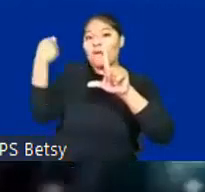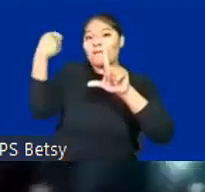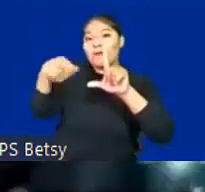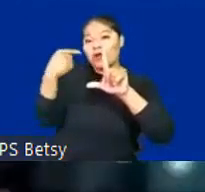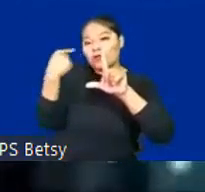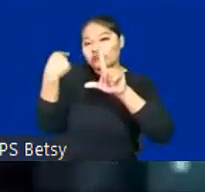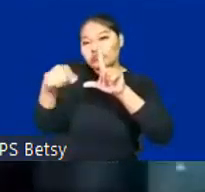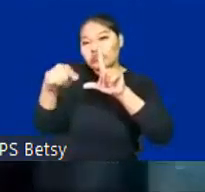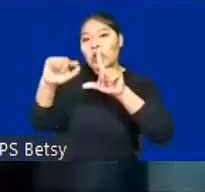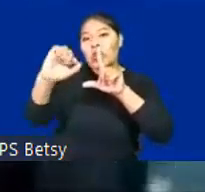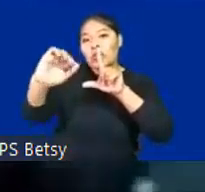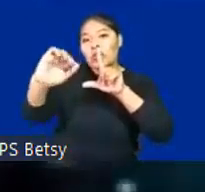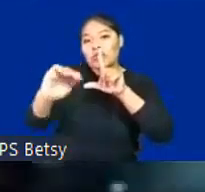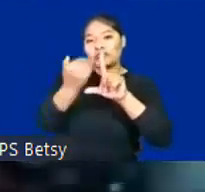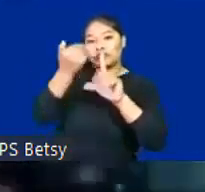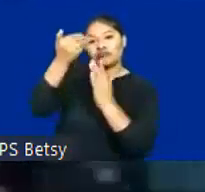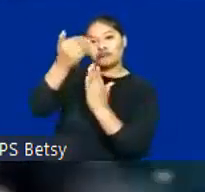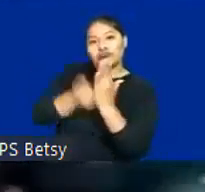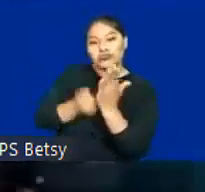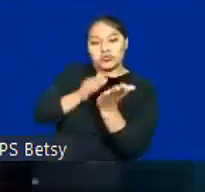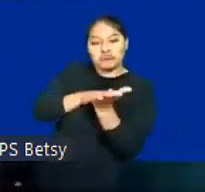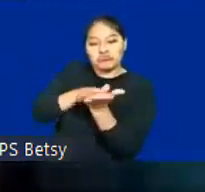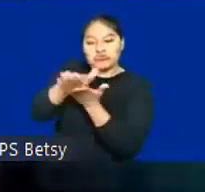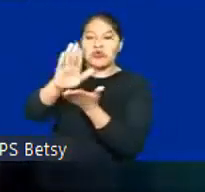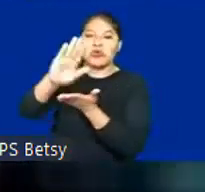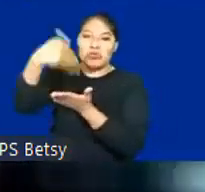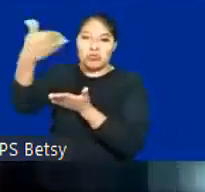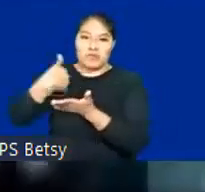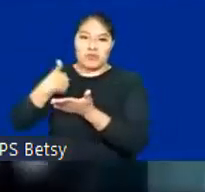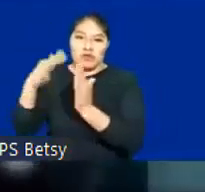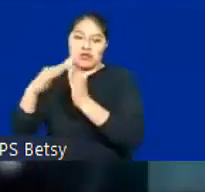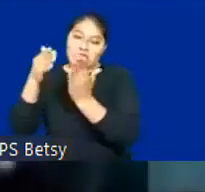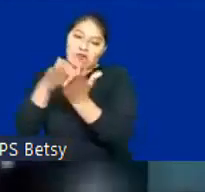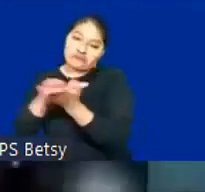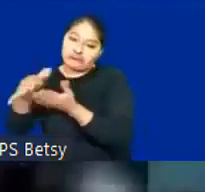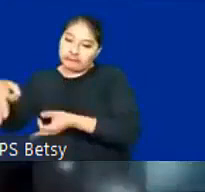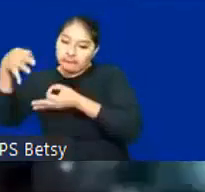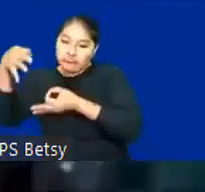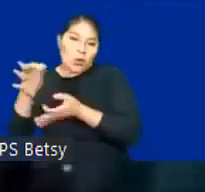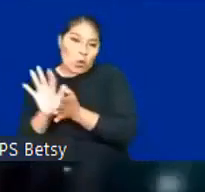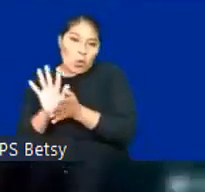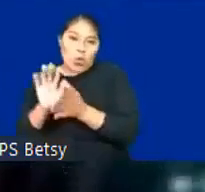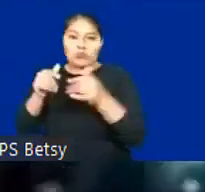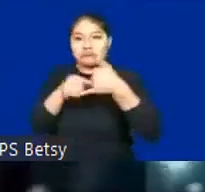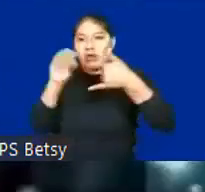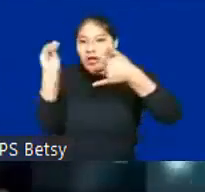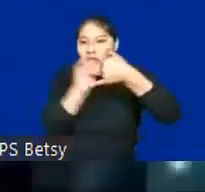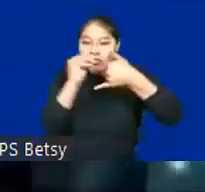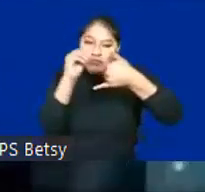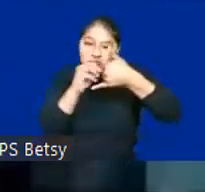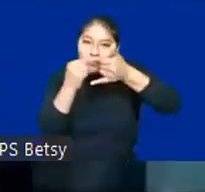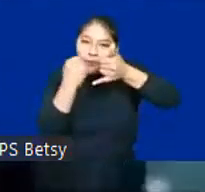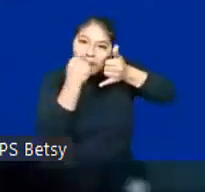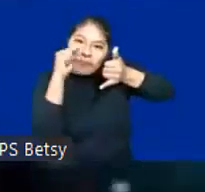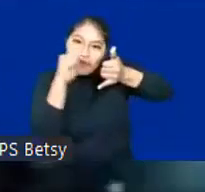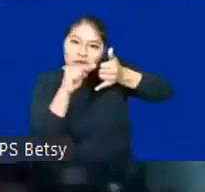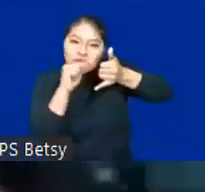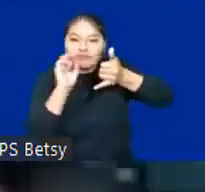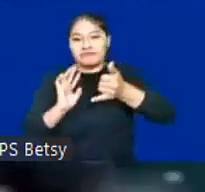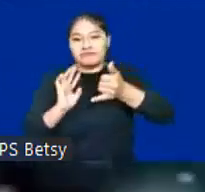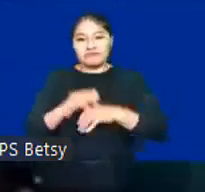es un modelo que la idea es replicarlo en algunos otros servicios previo análisis, ¿no? Pero eso es un certificado